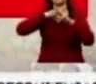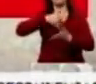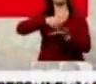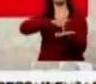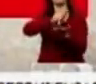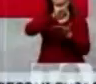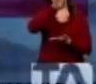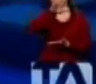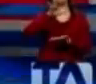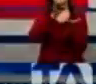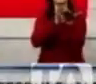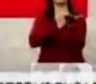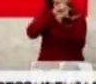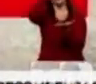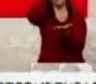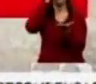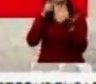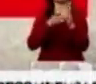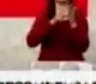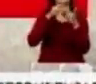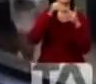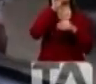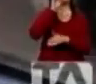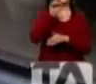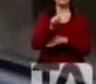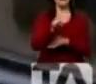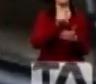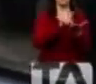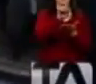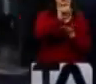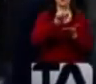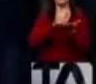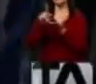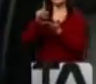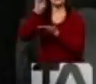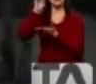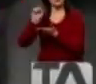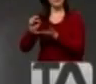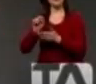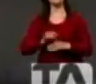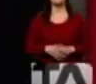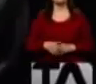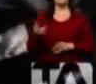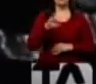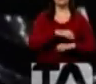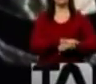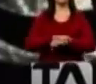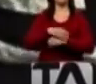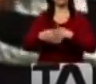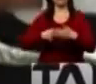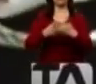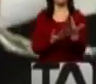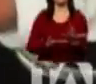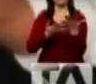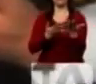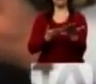de 25.000 soles, es decir, más de $7.000 por cada uno. Ahora capturados, la Interpol los pondrá a disposición de un juzgado penal permanente que se